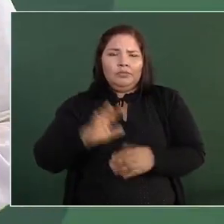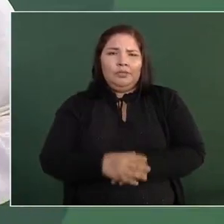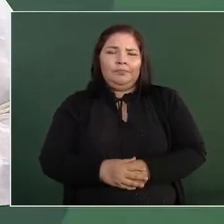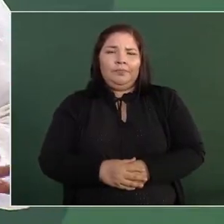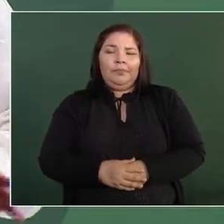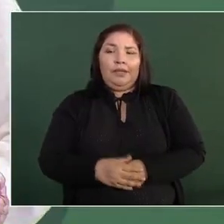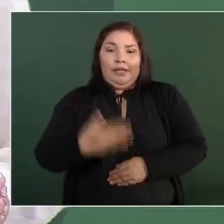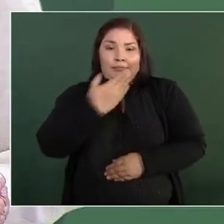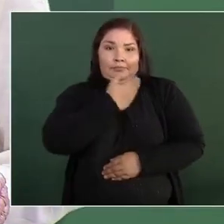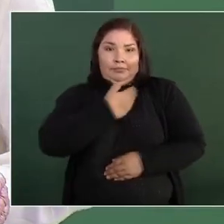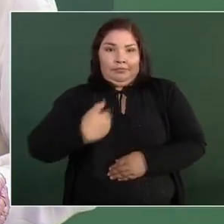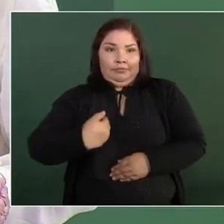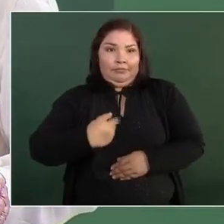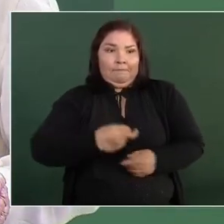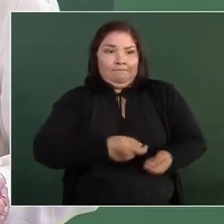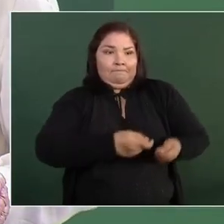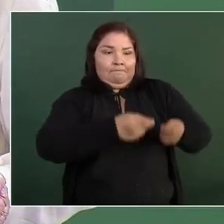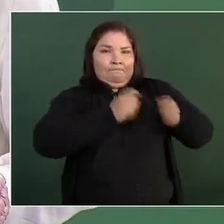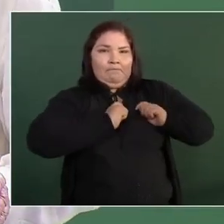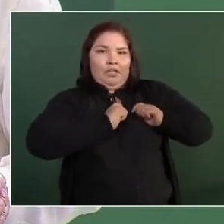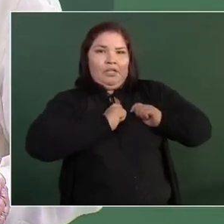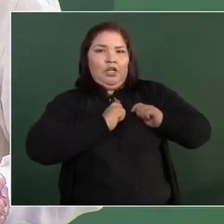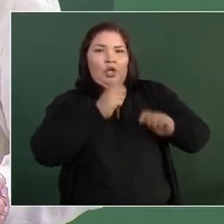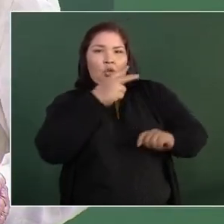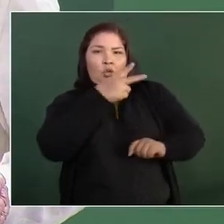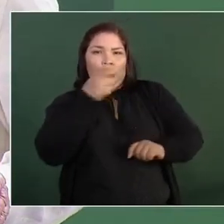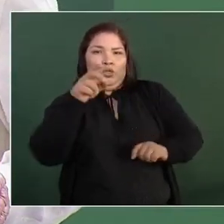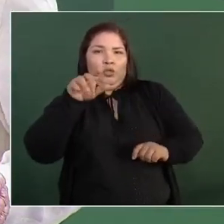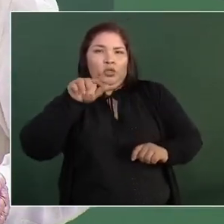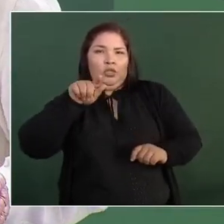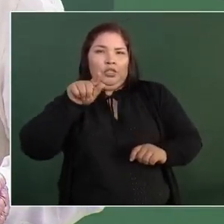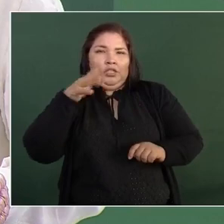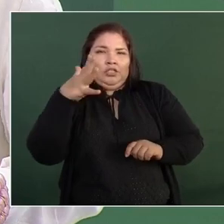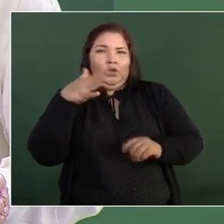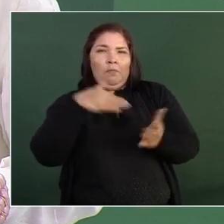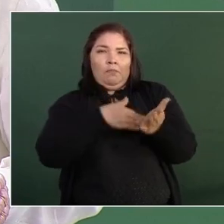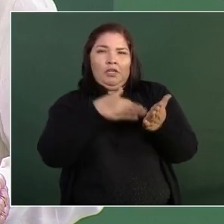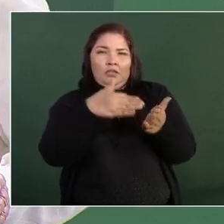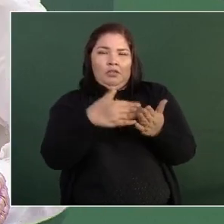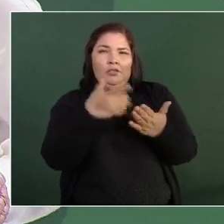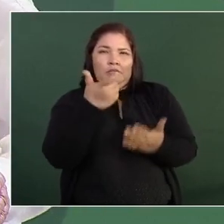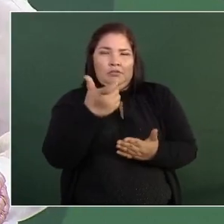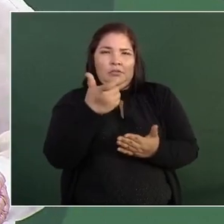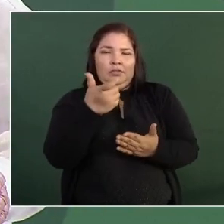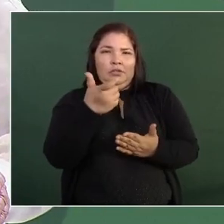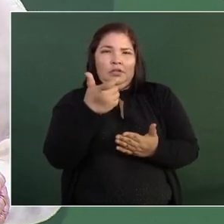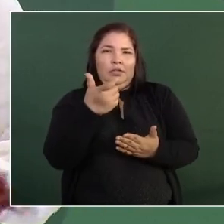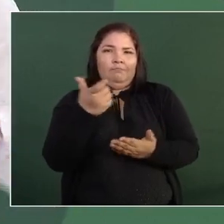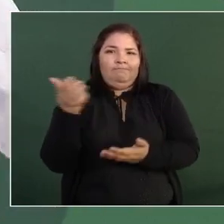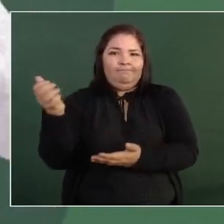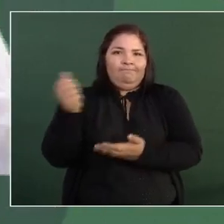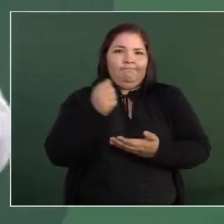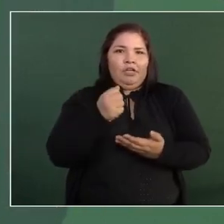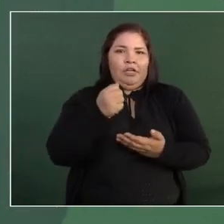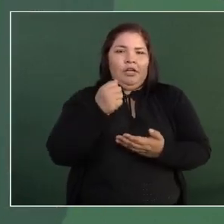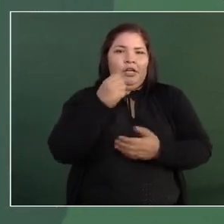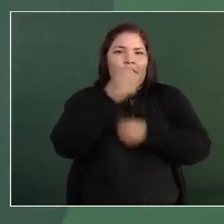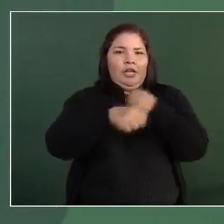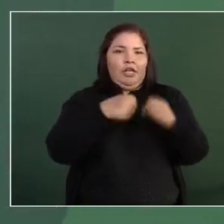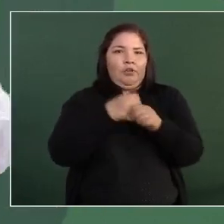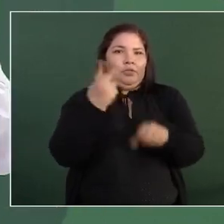El presidente me autorizó 275 millones en aquel entonces, el año pasado, y mi